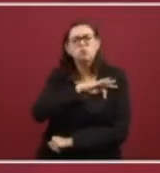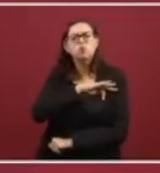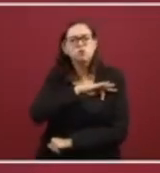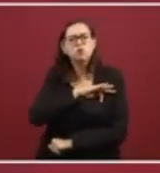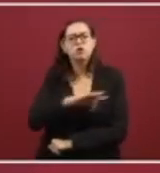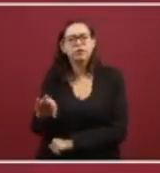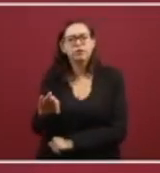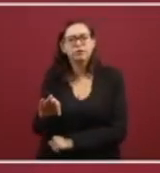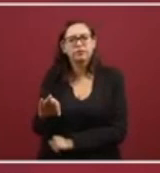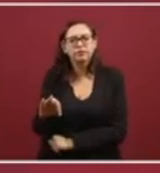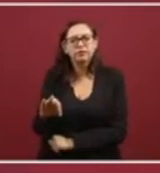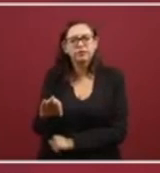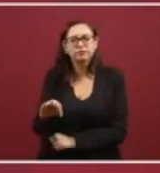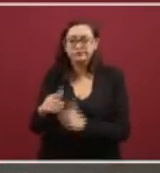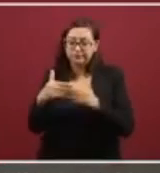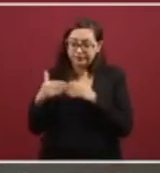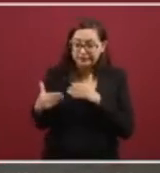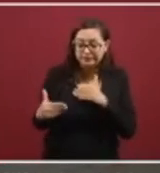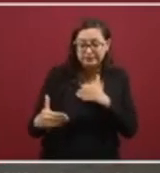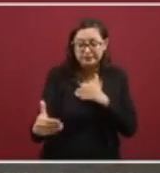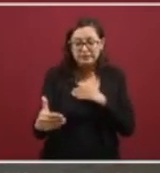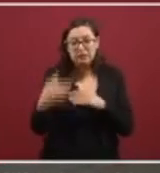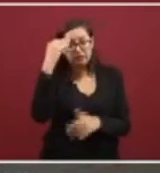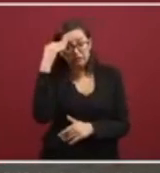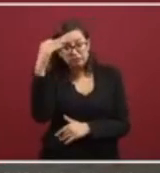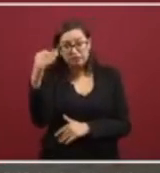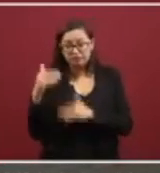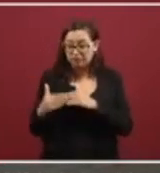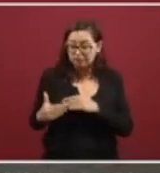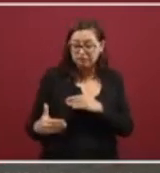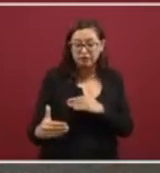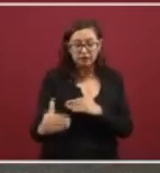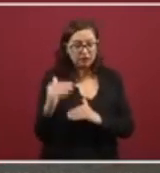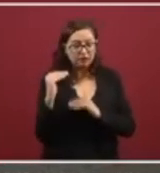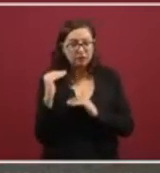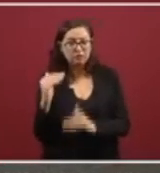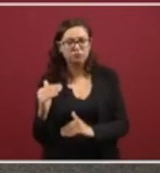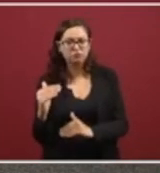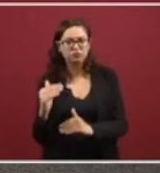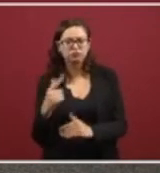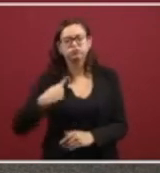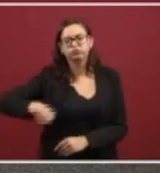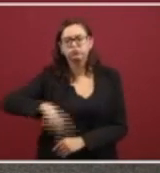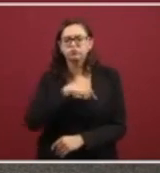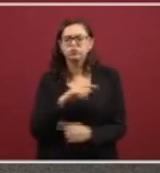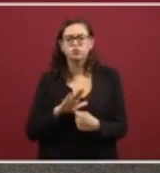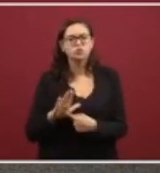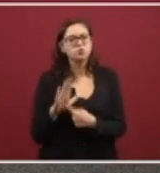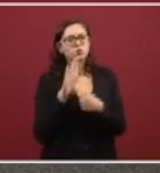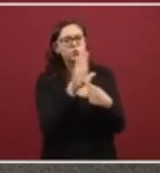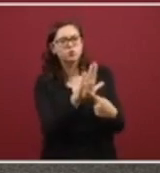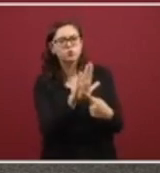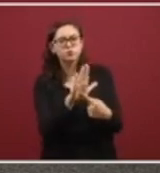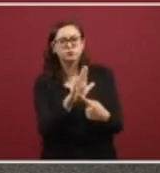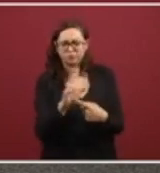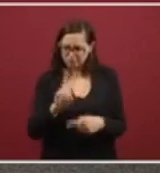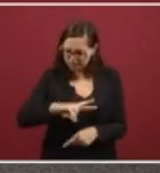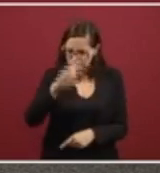Es un plazo que tenemos para acreditar esta